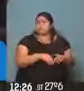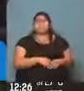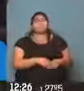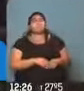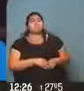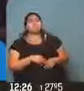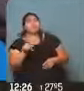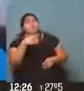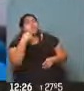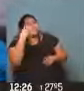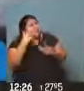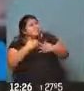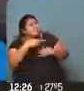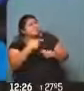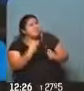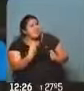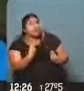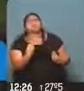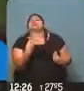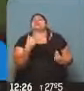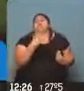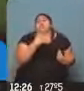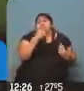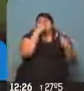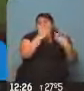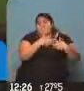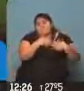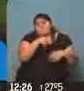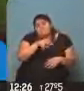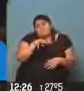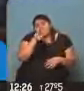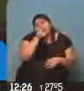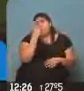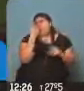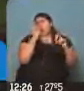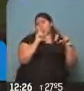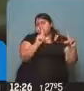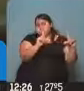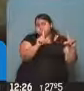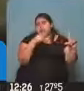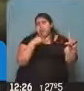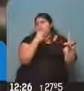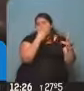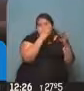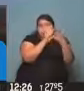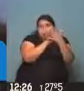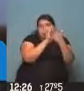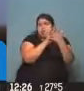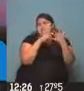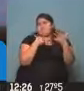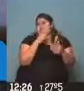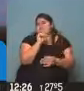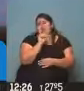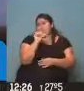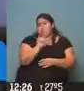la única lectura que pueda ser del pago se hará con una sola imagen y de tan baja definición como esa es muy poco lo que se